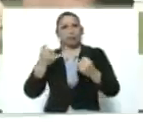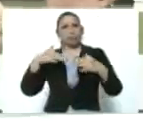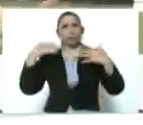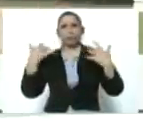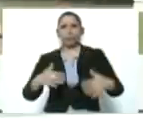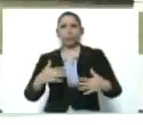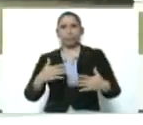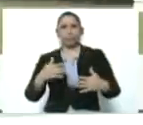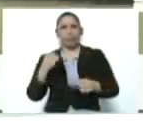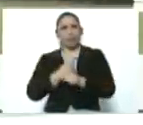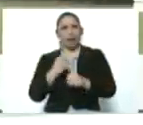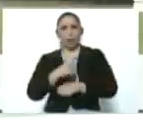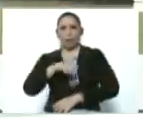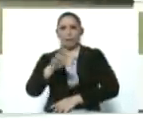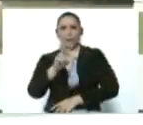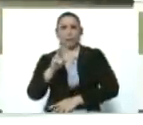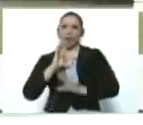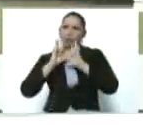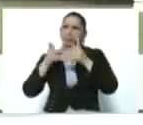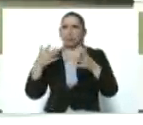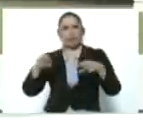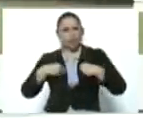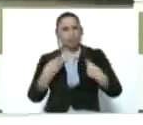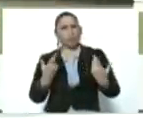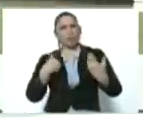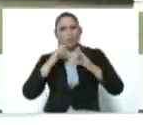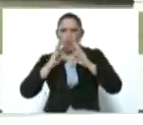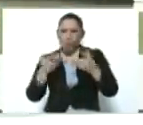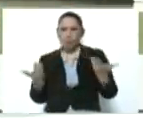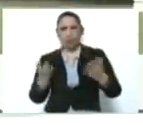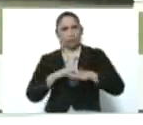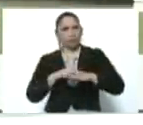mis comentarios acepte mis comentarios